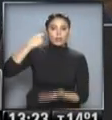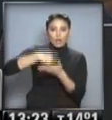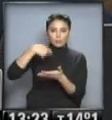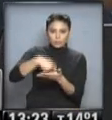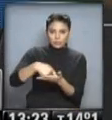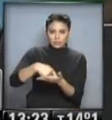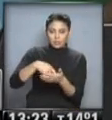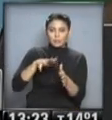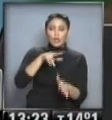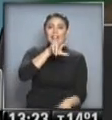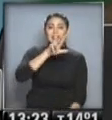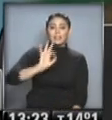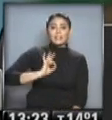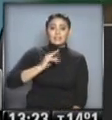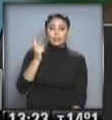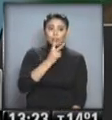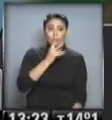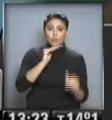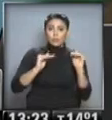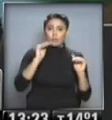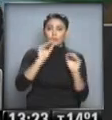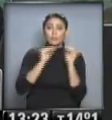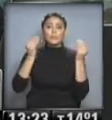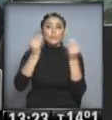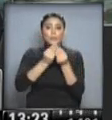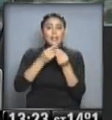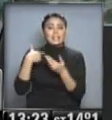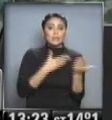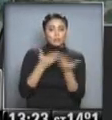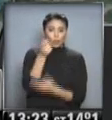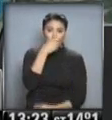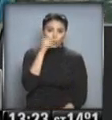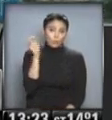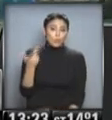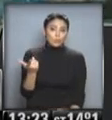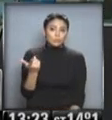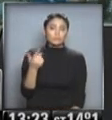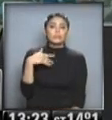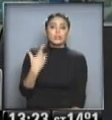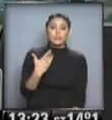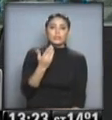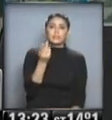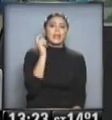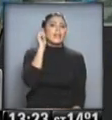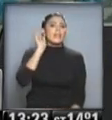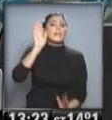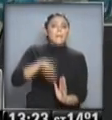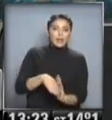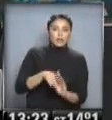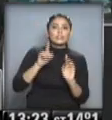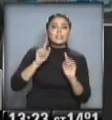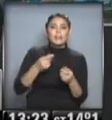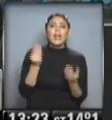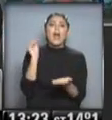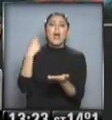3 años aproximadamente que tiene entre ambos empleadores se promedian con los servicios comunes con lo cual le da menos de edad y le da menos